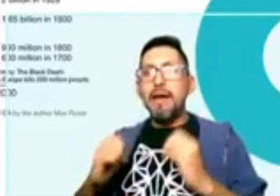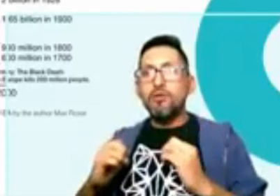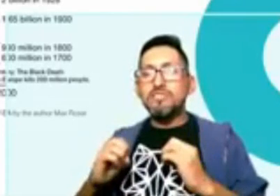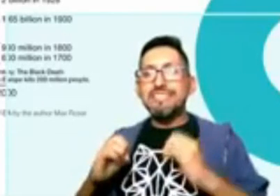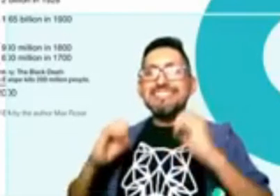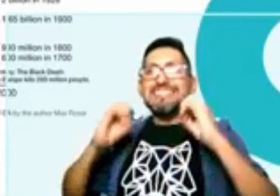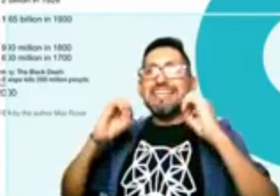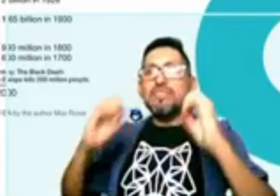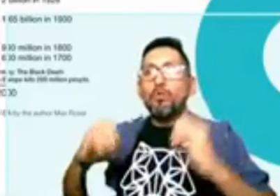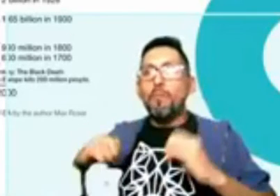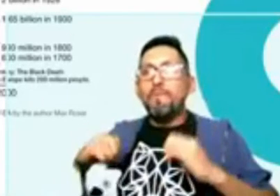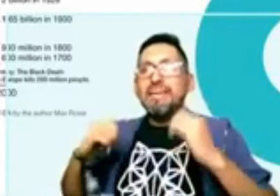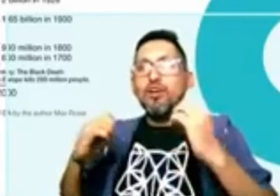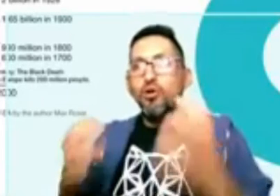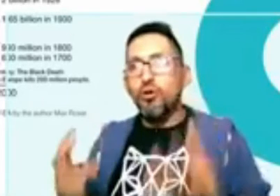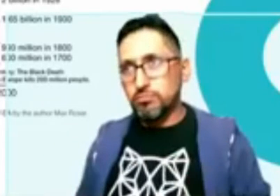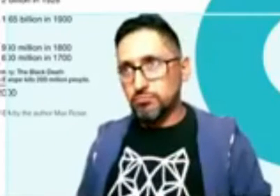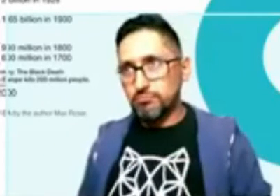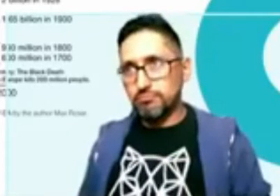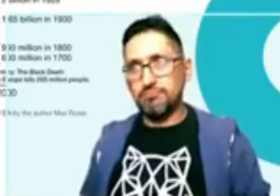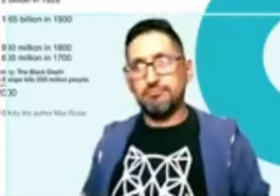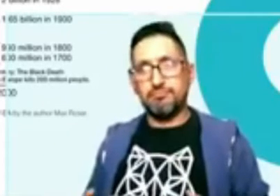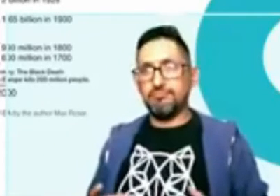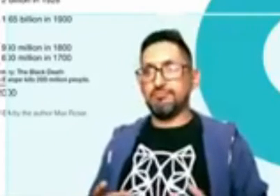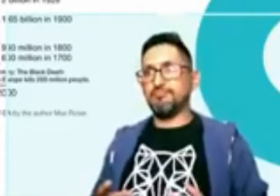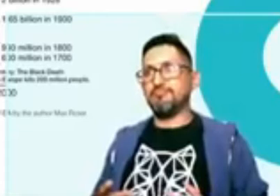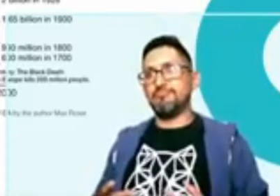de humanos se duplicó.